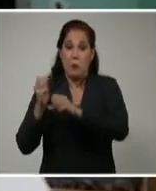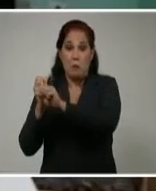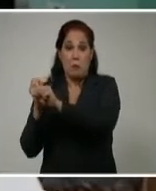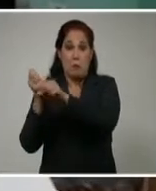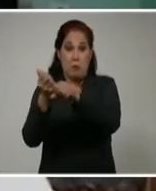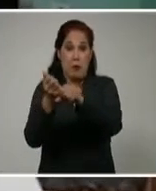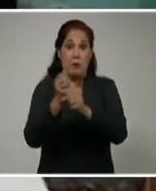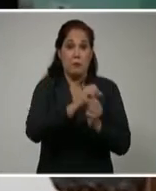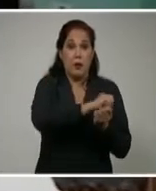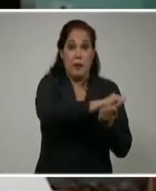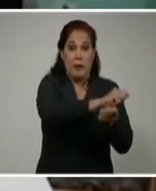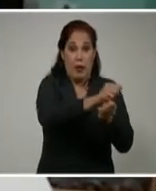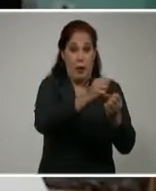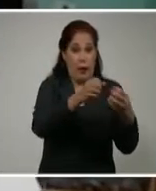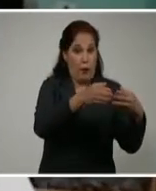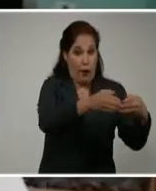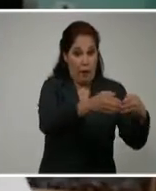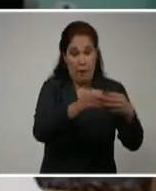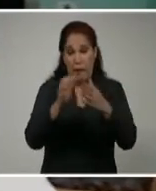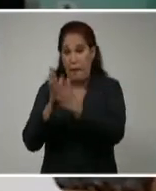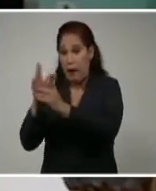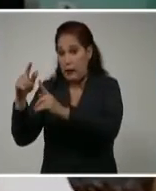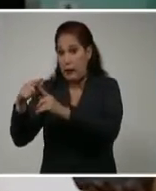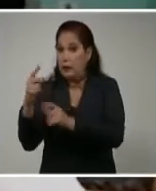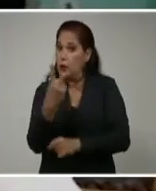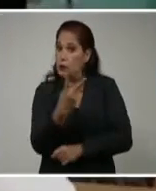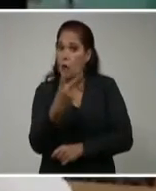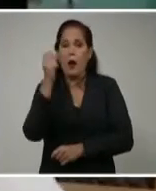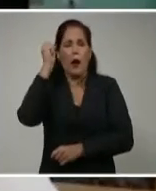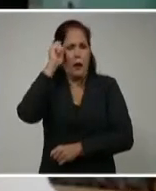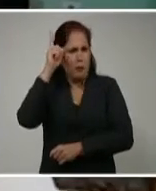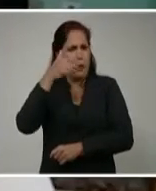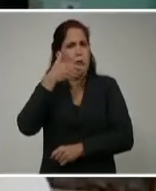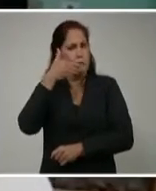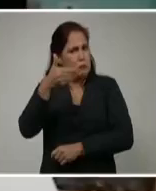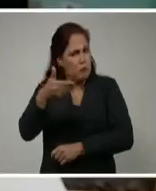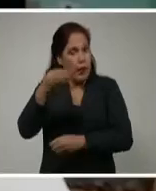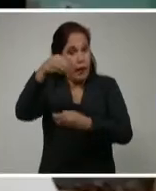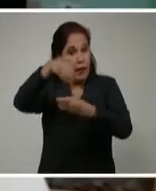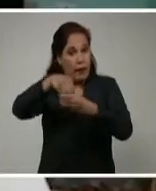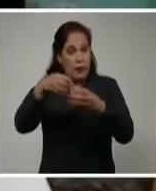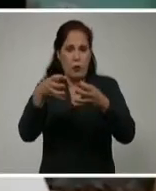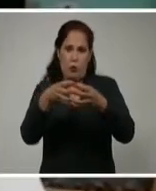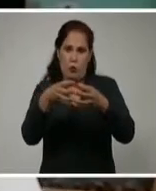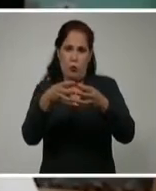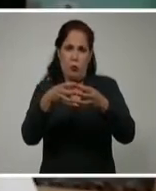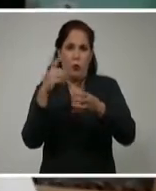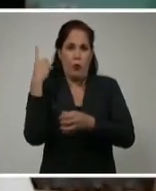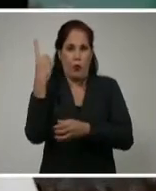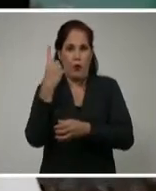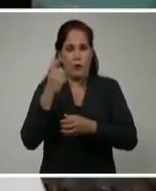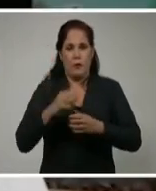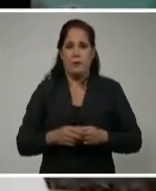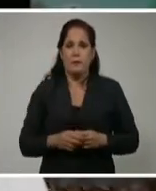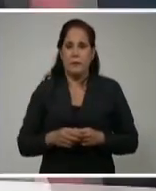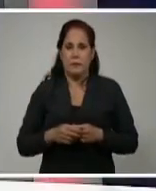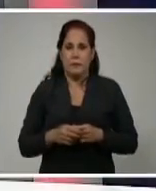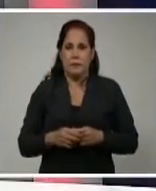de vasta experiencia en nuestros clásicos nacionales y también han formado parte en algún momento del equipo Cuba.